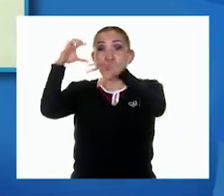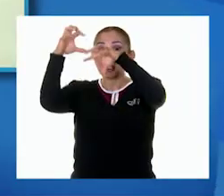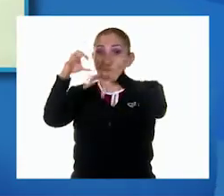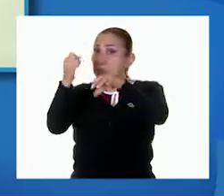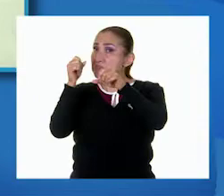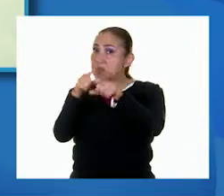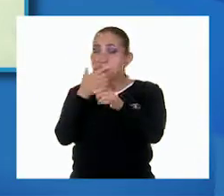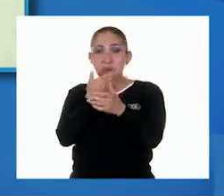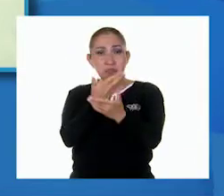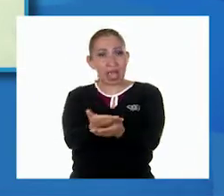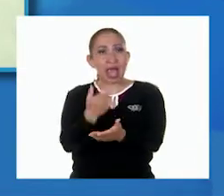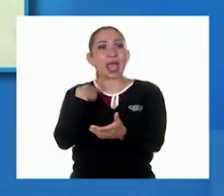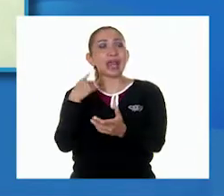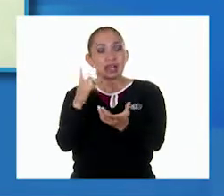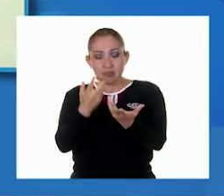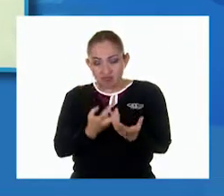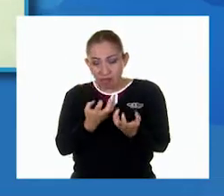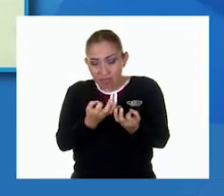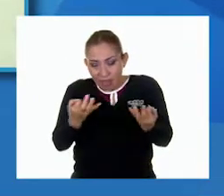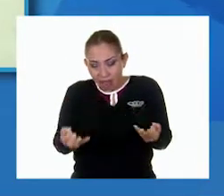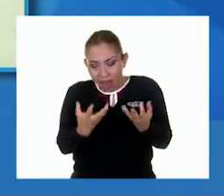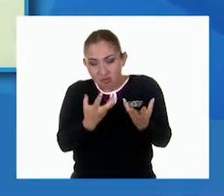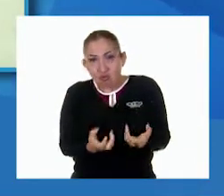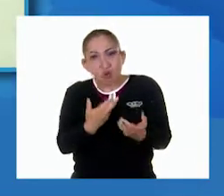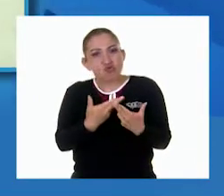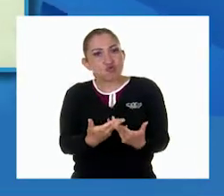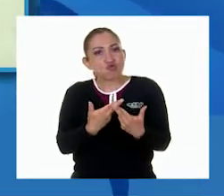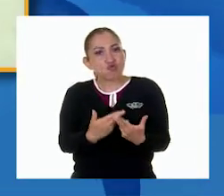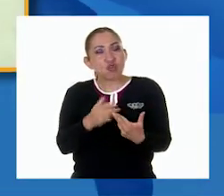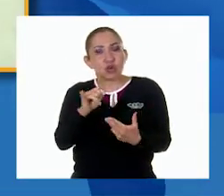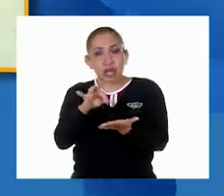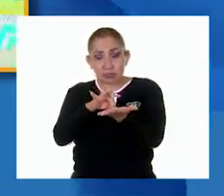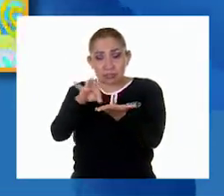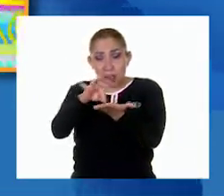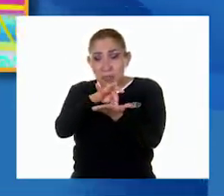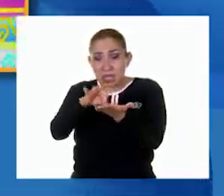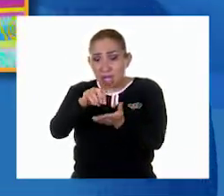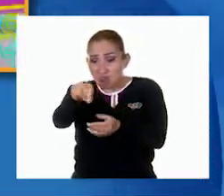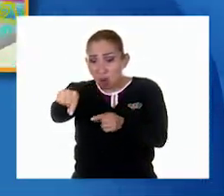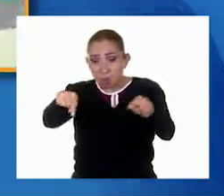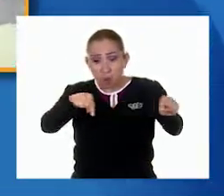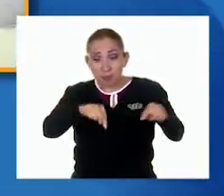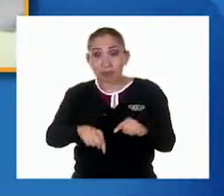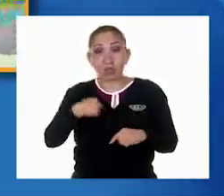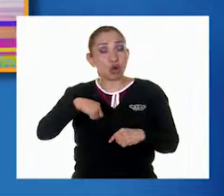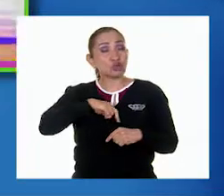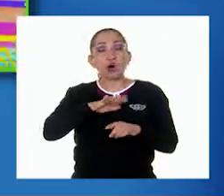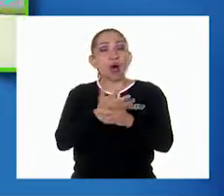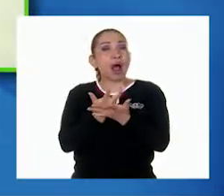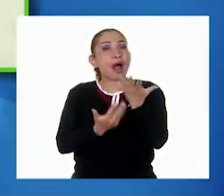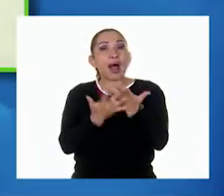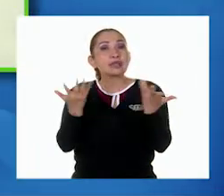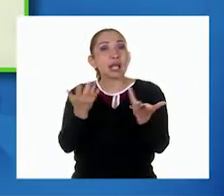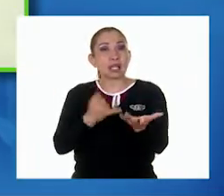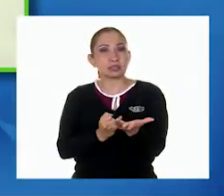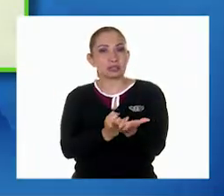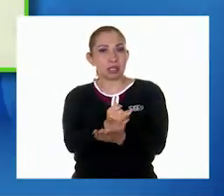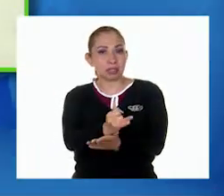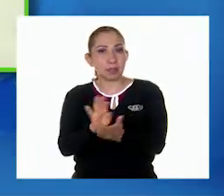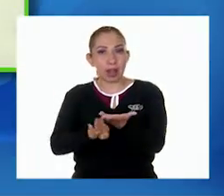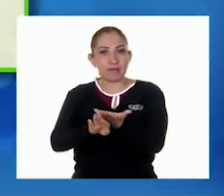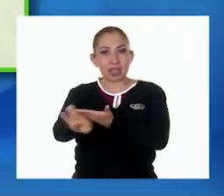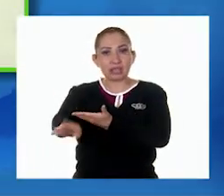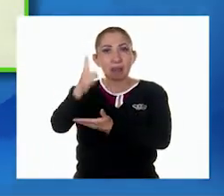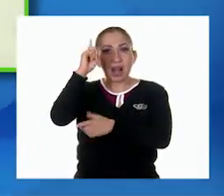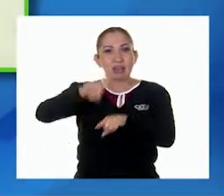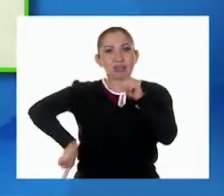lluvia, el reciclaje de nutrientes y la dispersión de las semillas. Nuestro papel es tomar decisiones que eviten